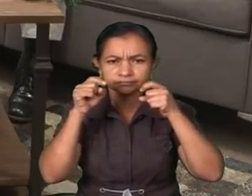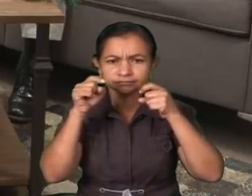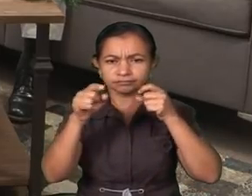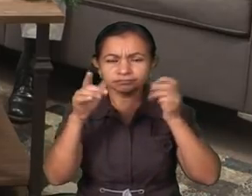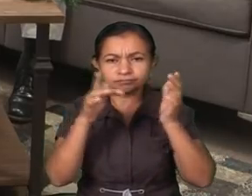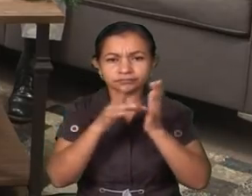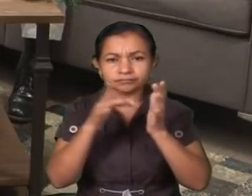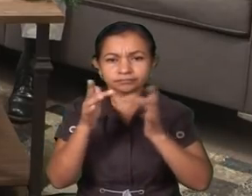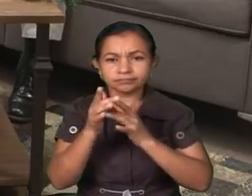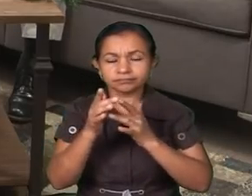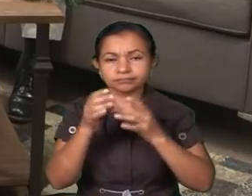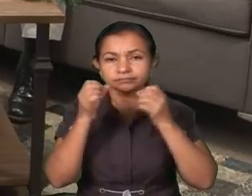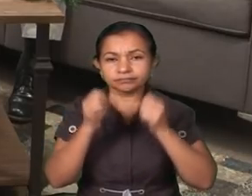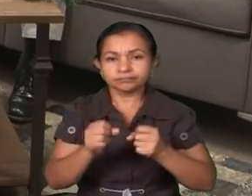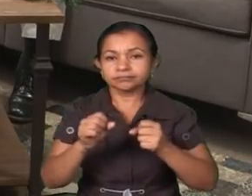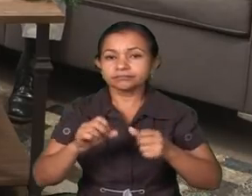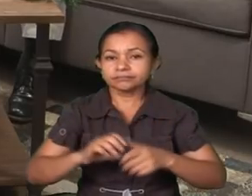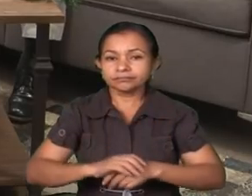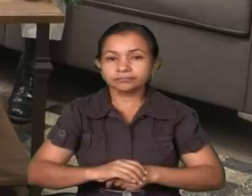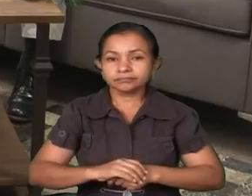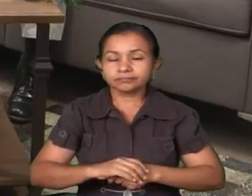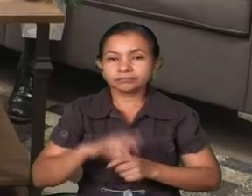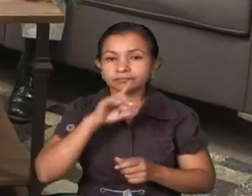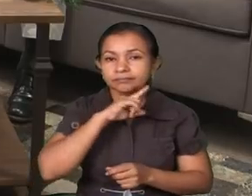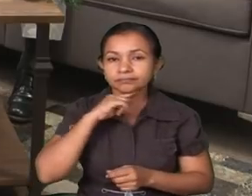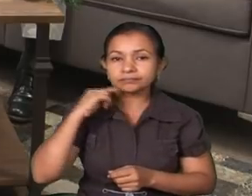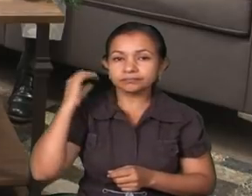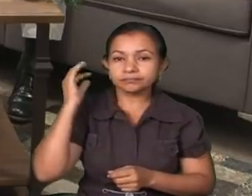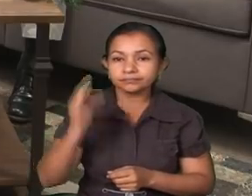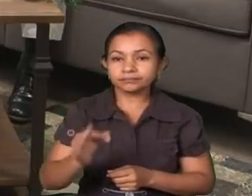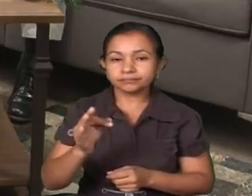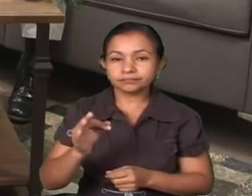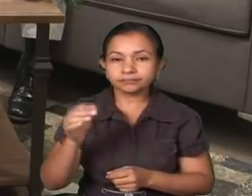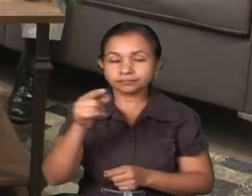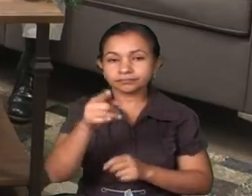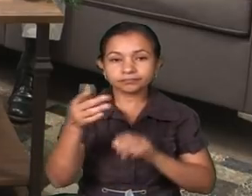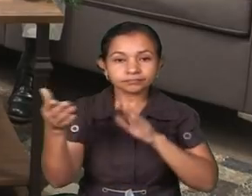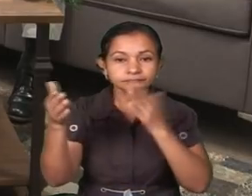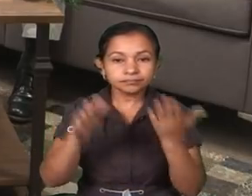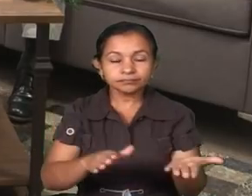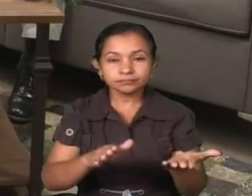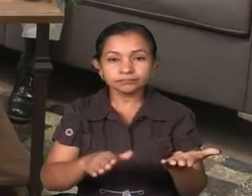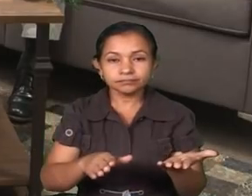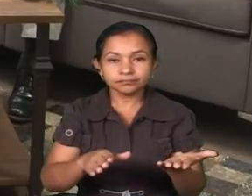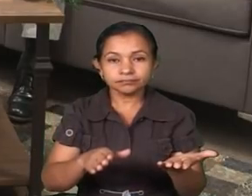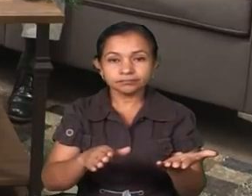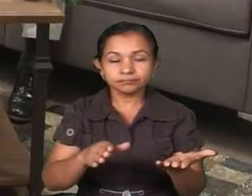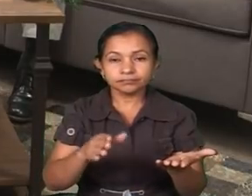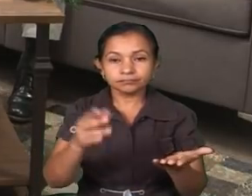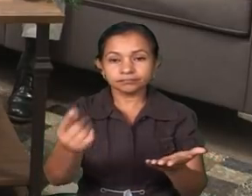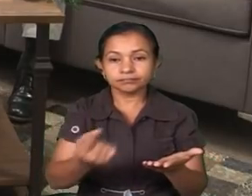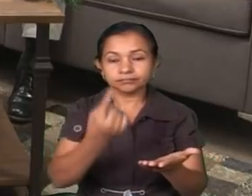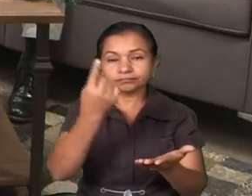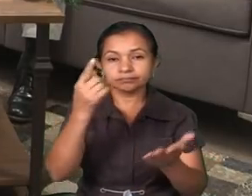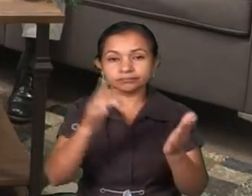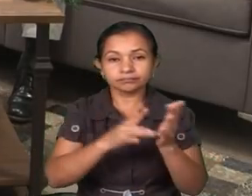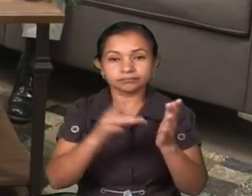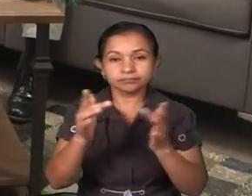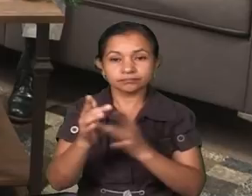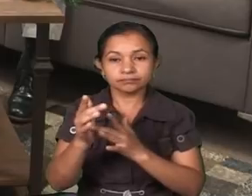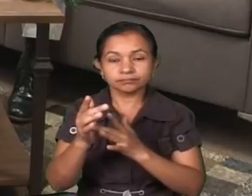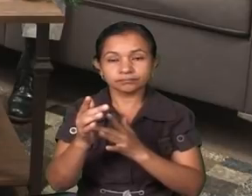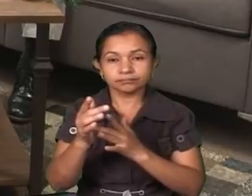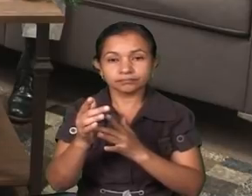ese, que estoy seguro que el día de su muerte, cuando vaya ante Dios, no se va a encontrar con una